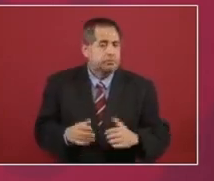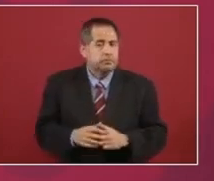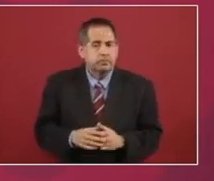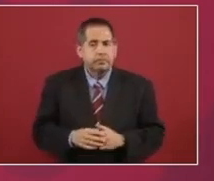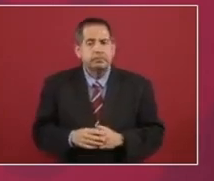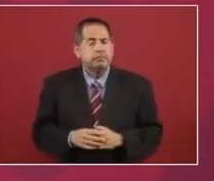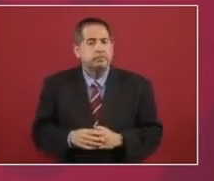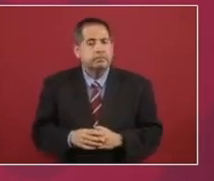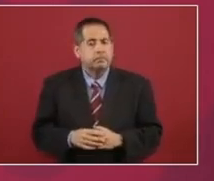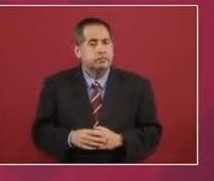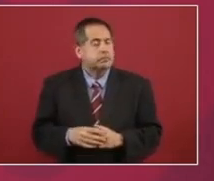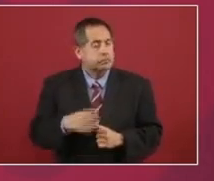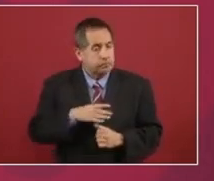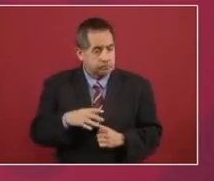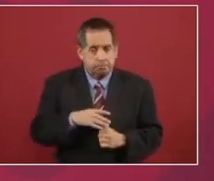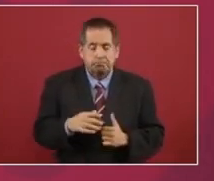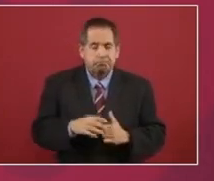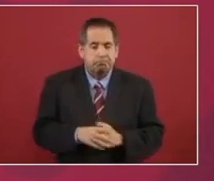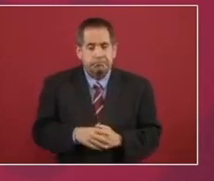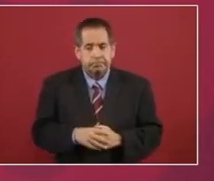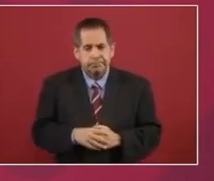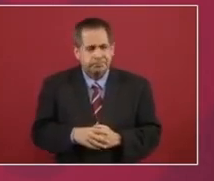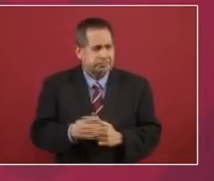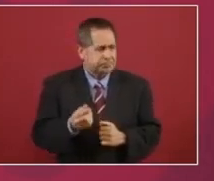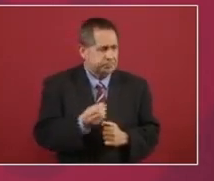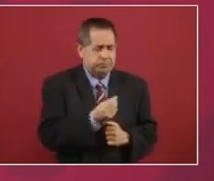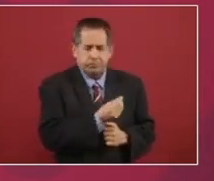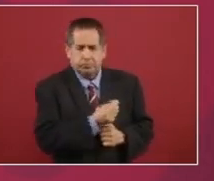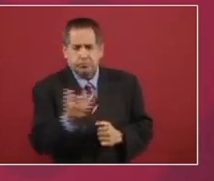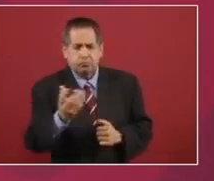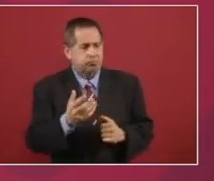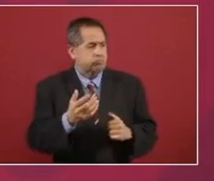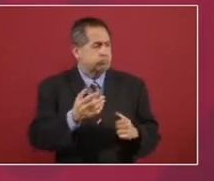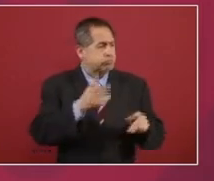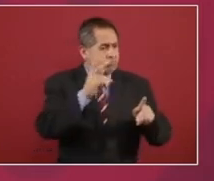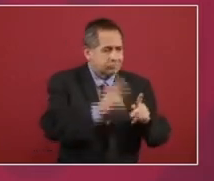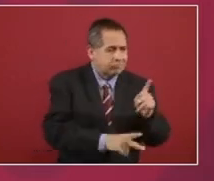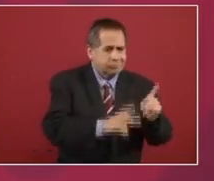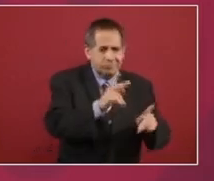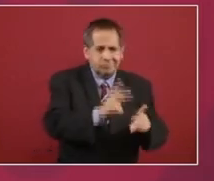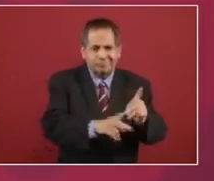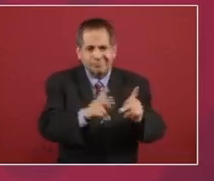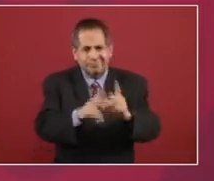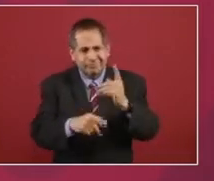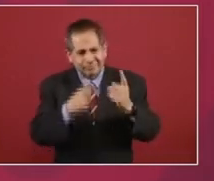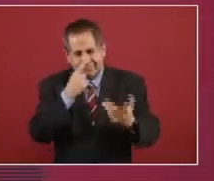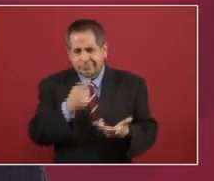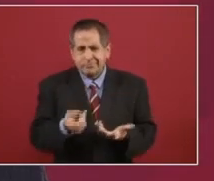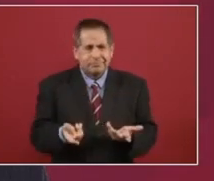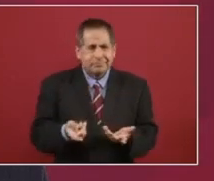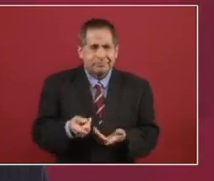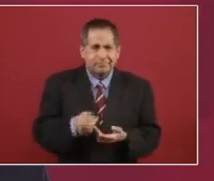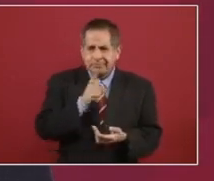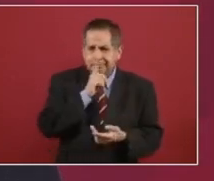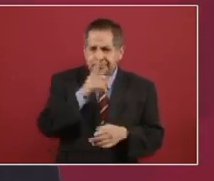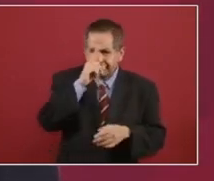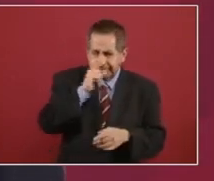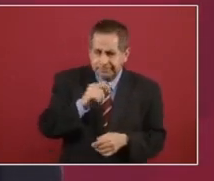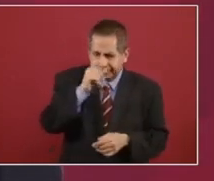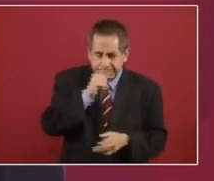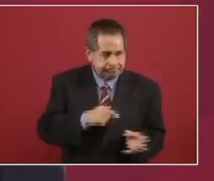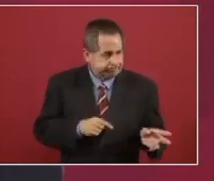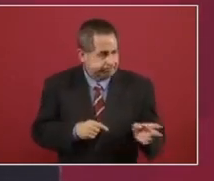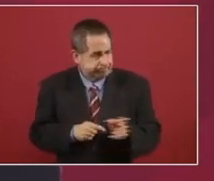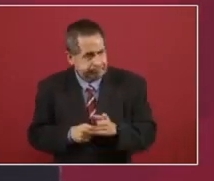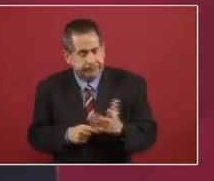porque hay muchas obras tiradas, inconclusas.